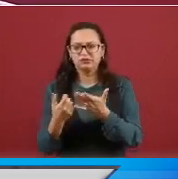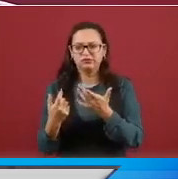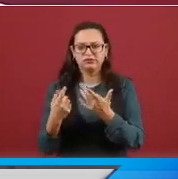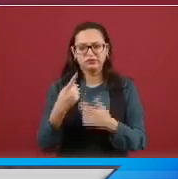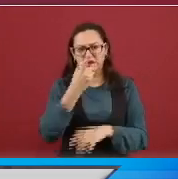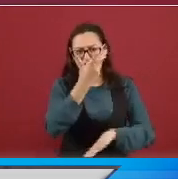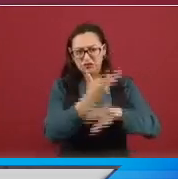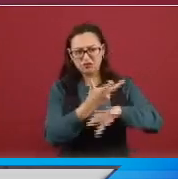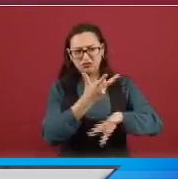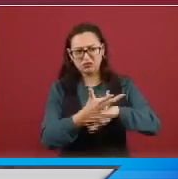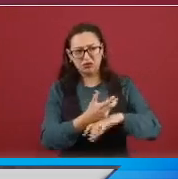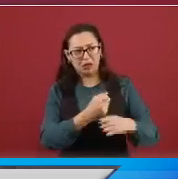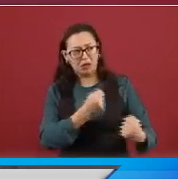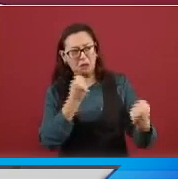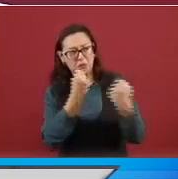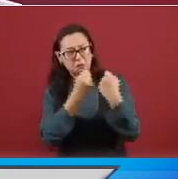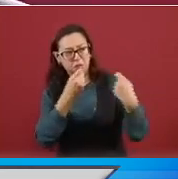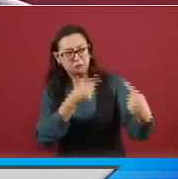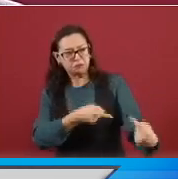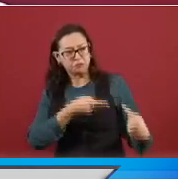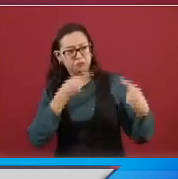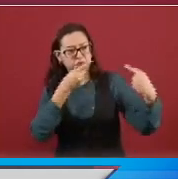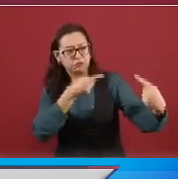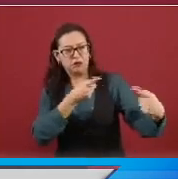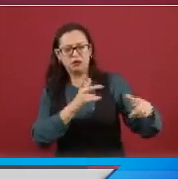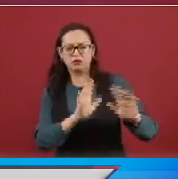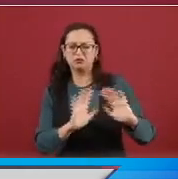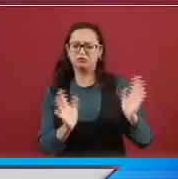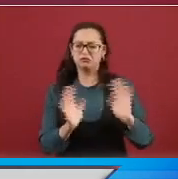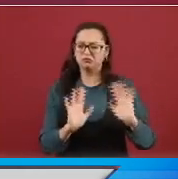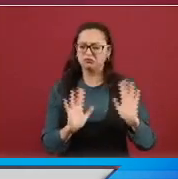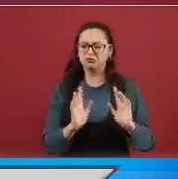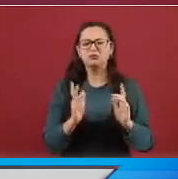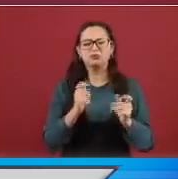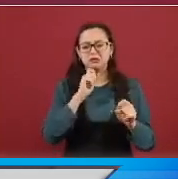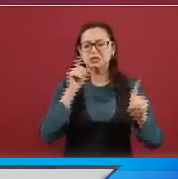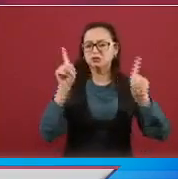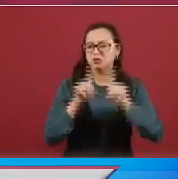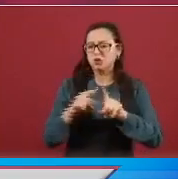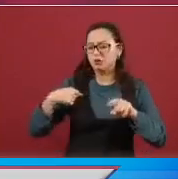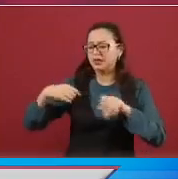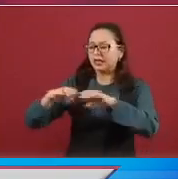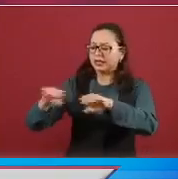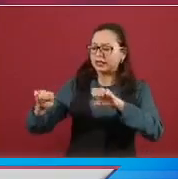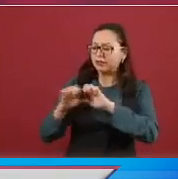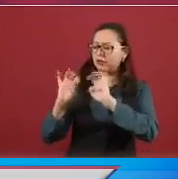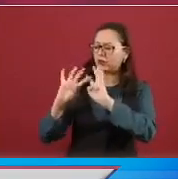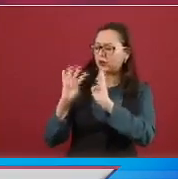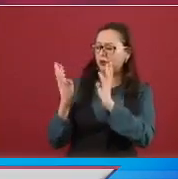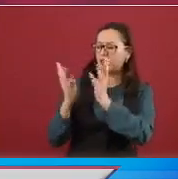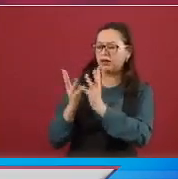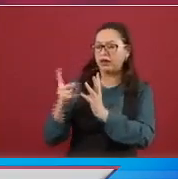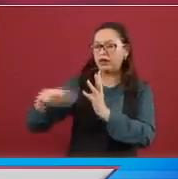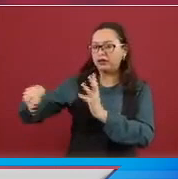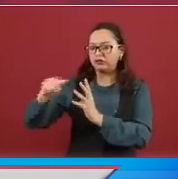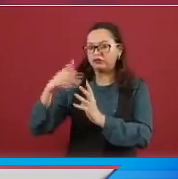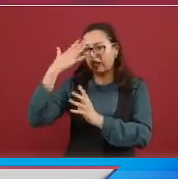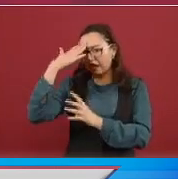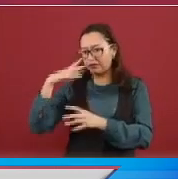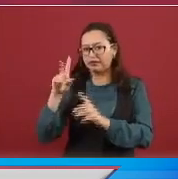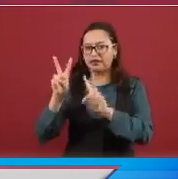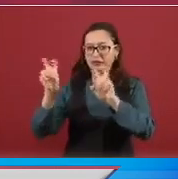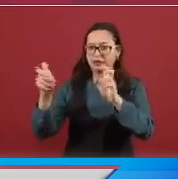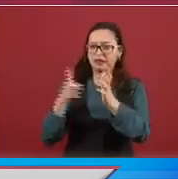con el gobierno de Estados Unidos. Se colabora con los procesos migratorios que se han presentado. Esta migración es porque no hay oportunidades en